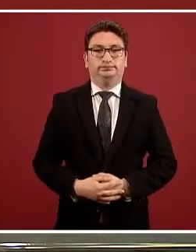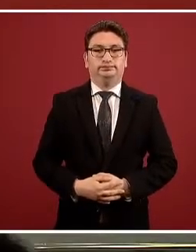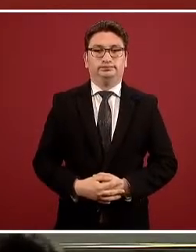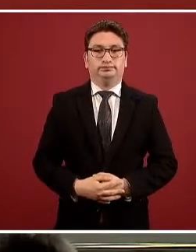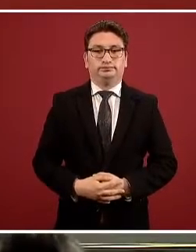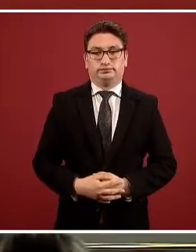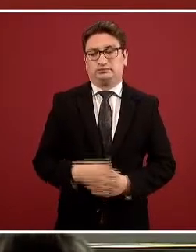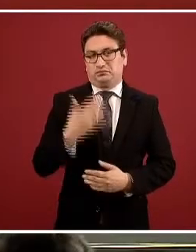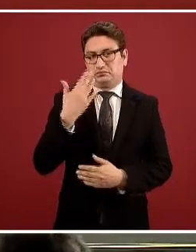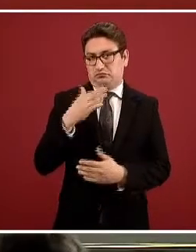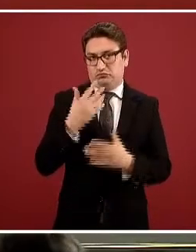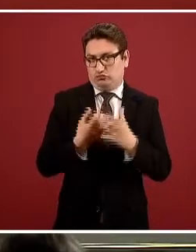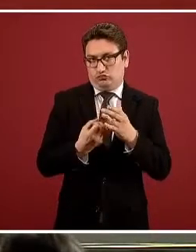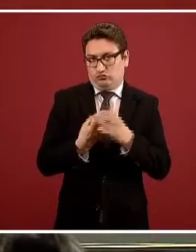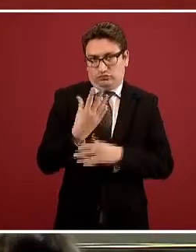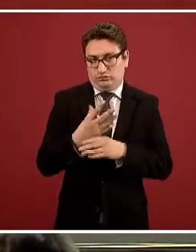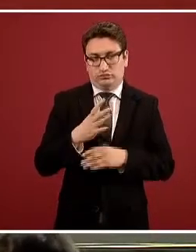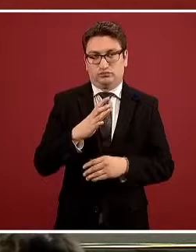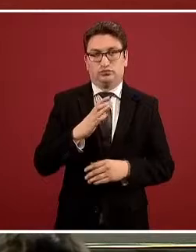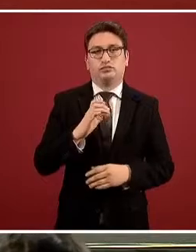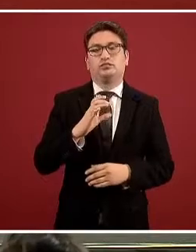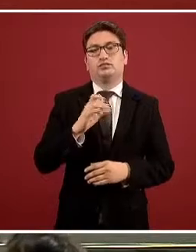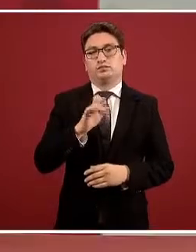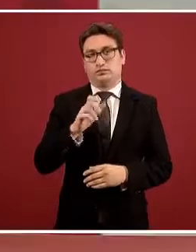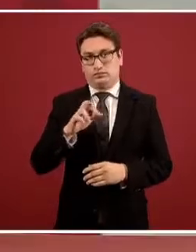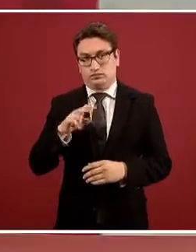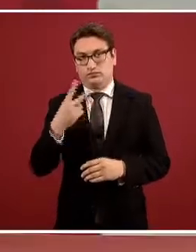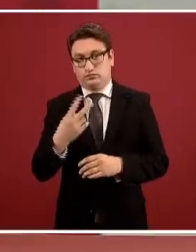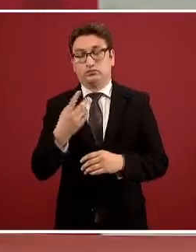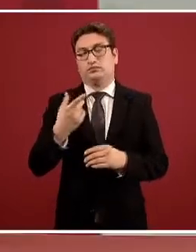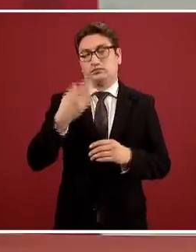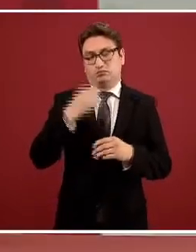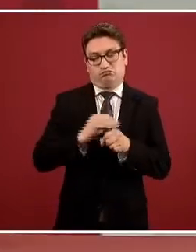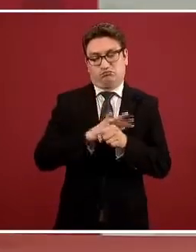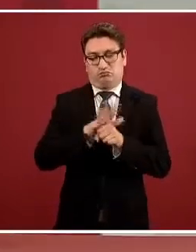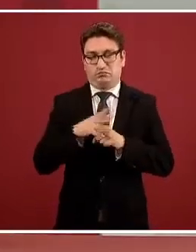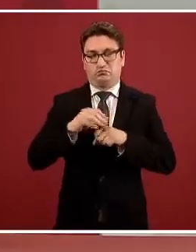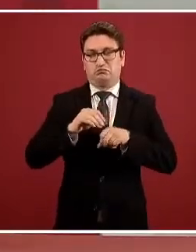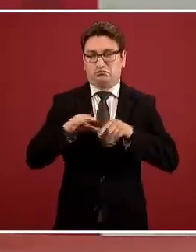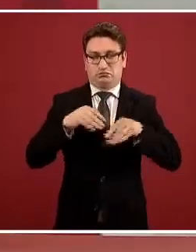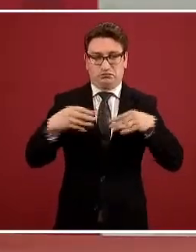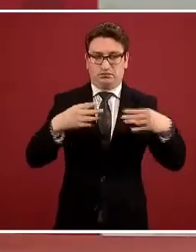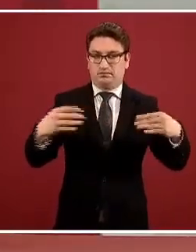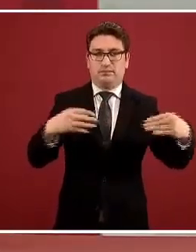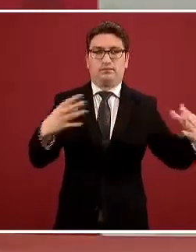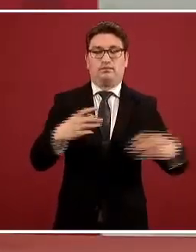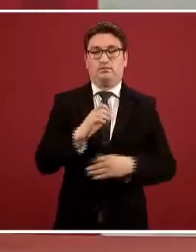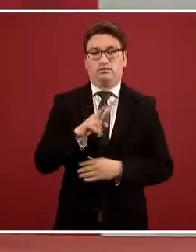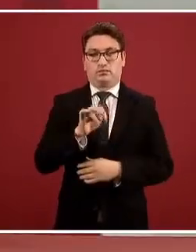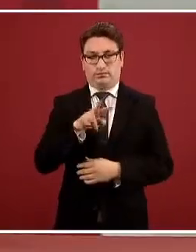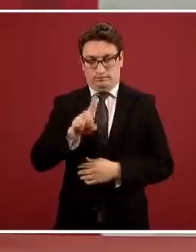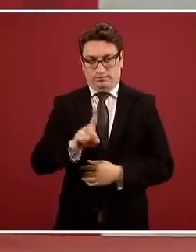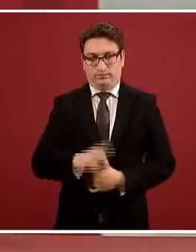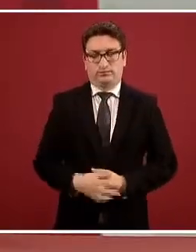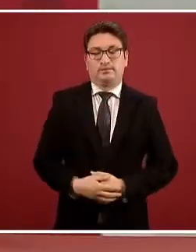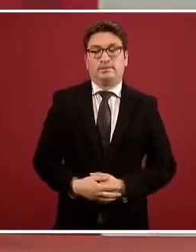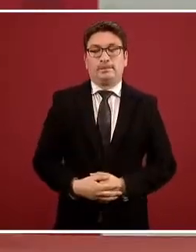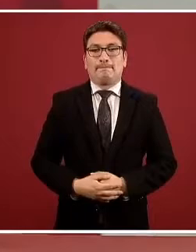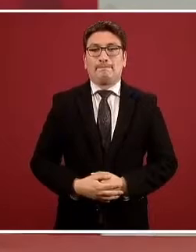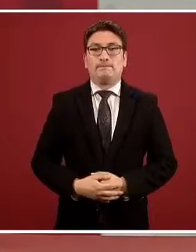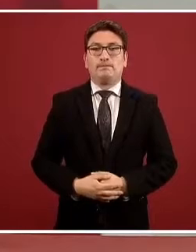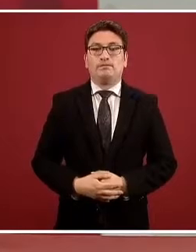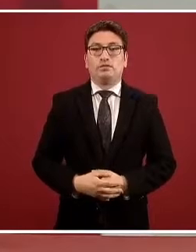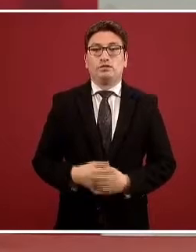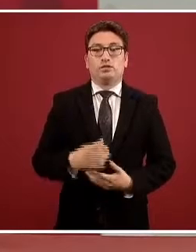del nuevo coronavirus SARS-CoV-2 que causa la pandemia de la enfermedad COVID. Hoy vamos